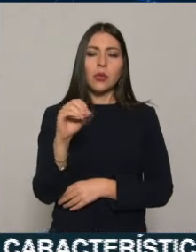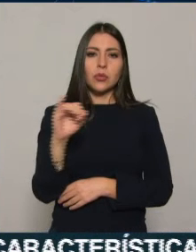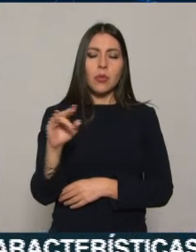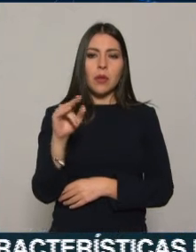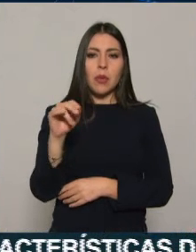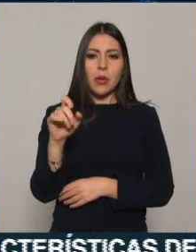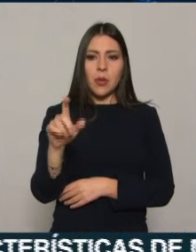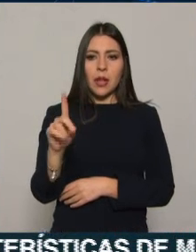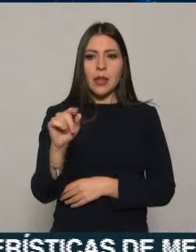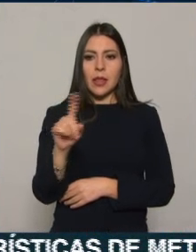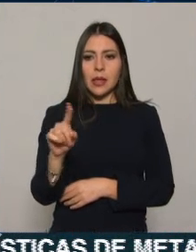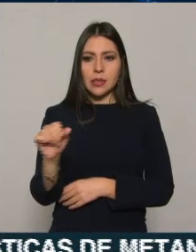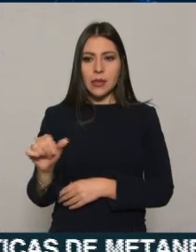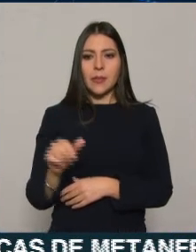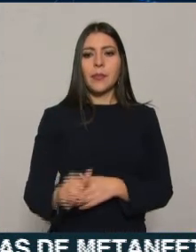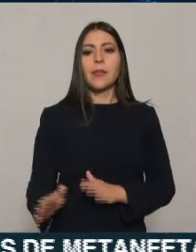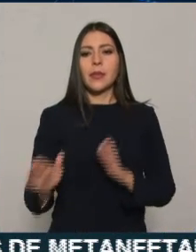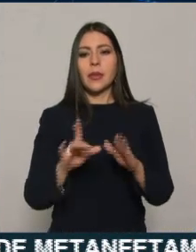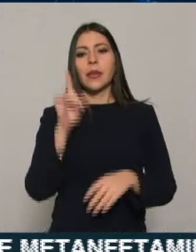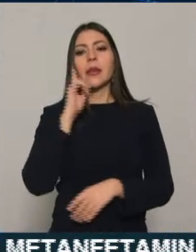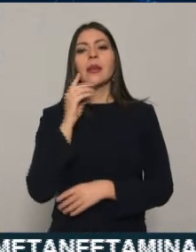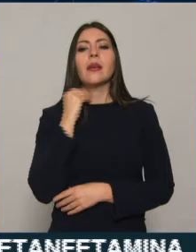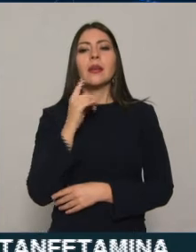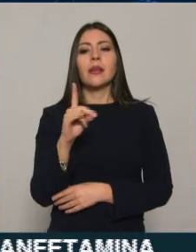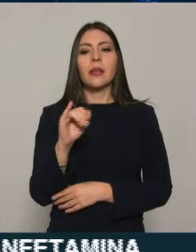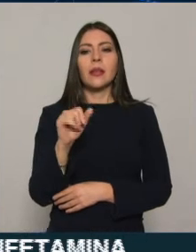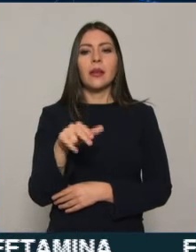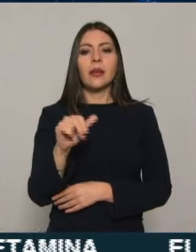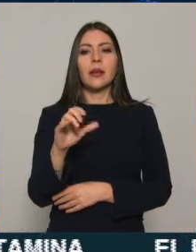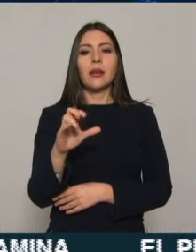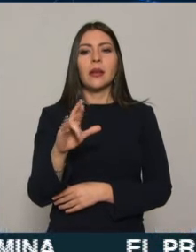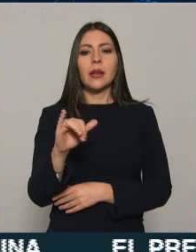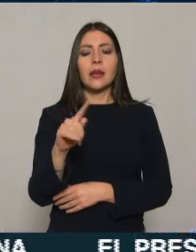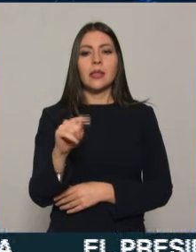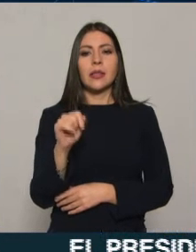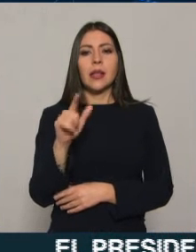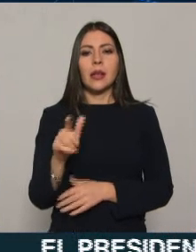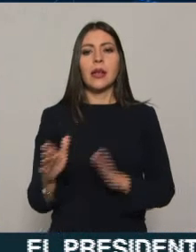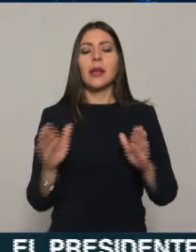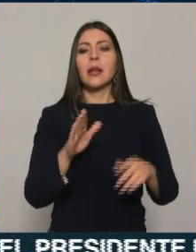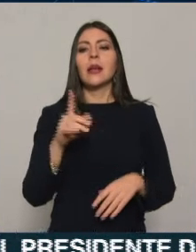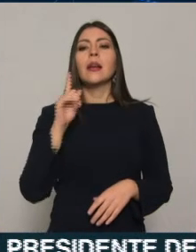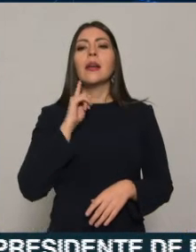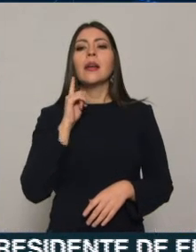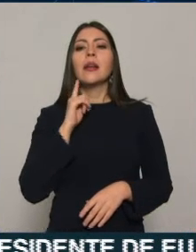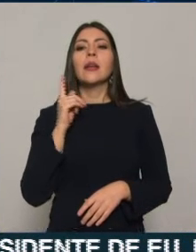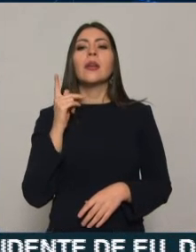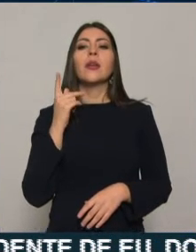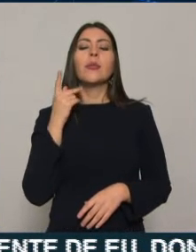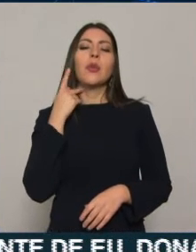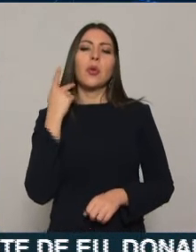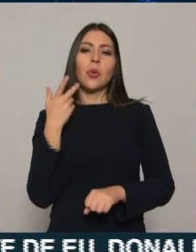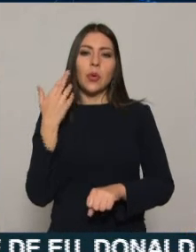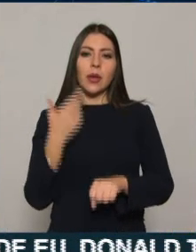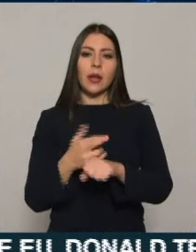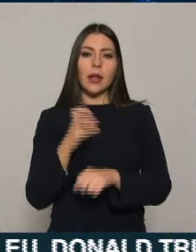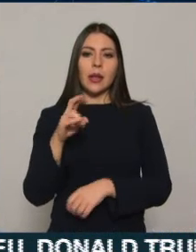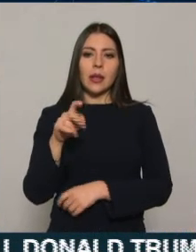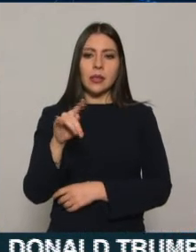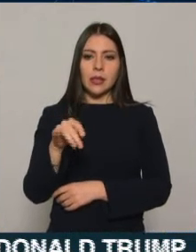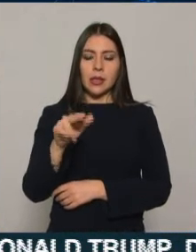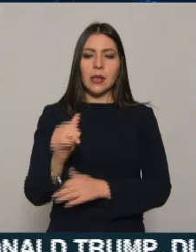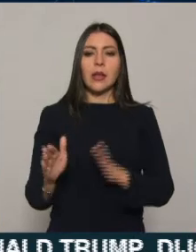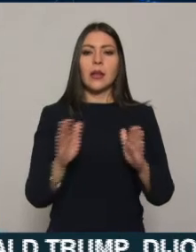Manuel Daza Gómez, la abogada Diana Cristal González Obregón, la procuradora capitalina Ernestina Godoy